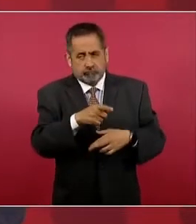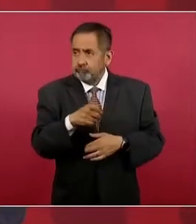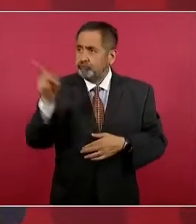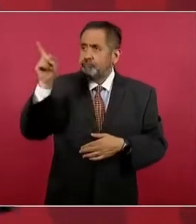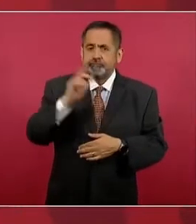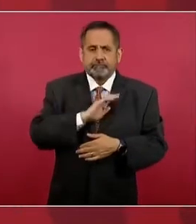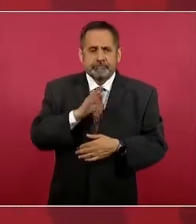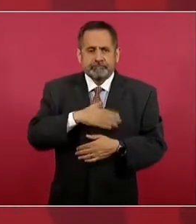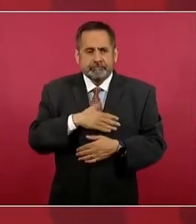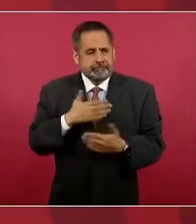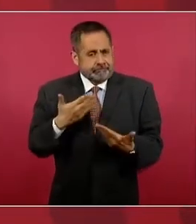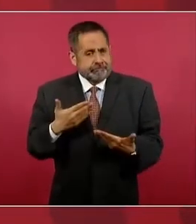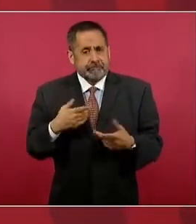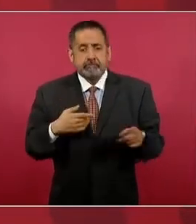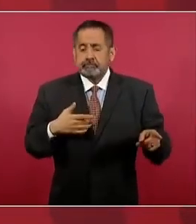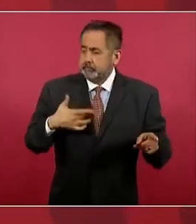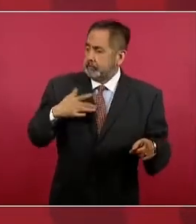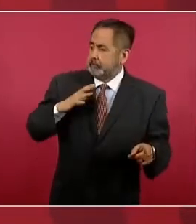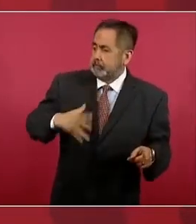Pero bueno,